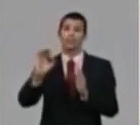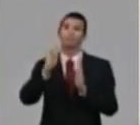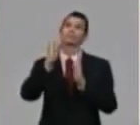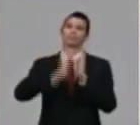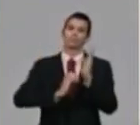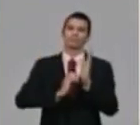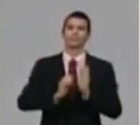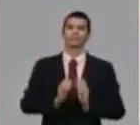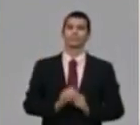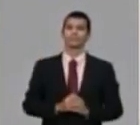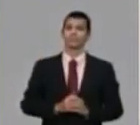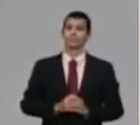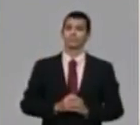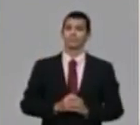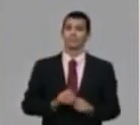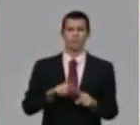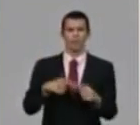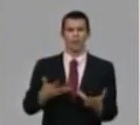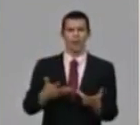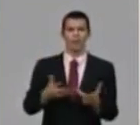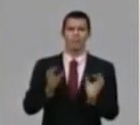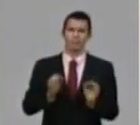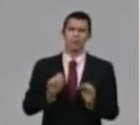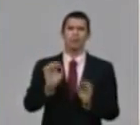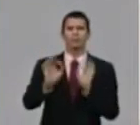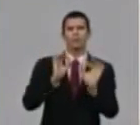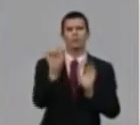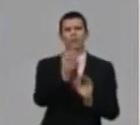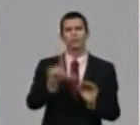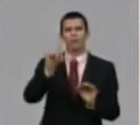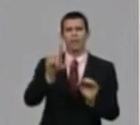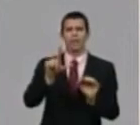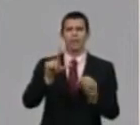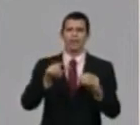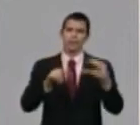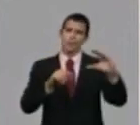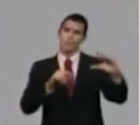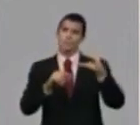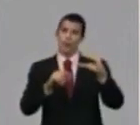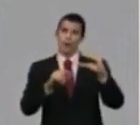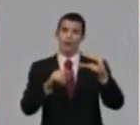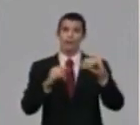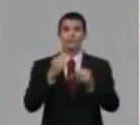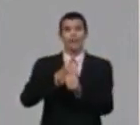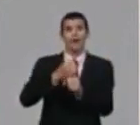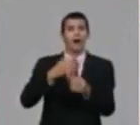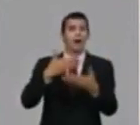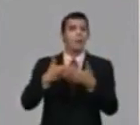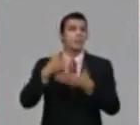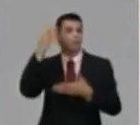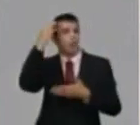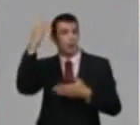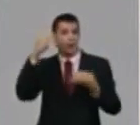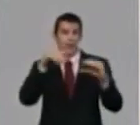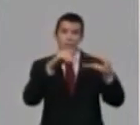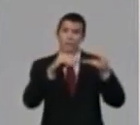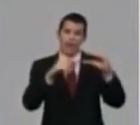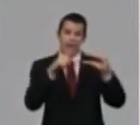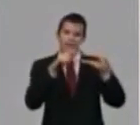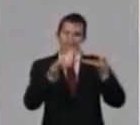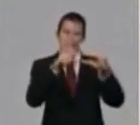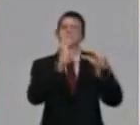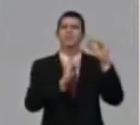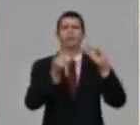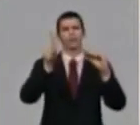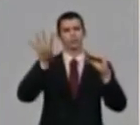último supuesto también están los trabajadores empleados en la zona especial de desarrollo del Mariel o en el sector de la inversión extranjera, que no está condicionado a